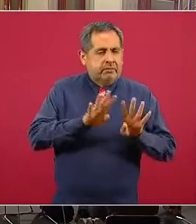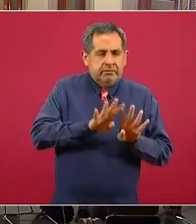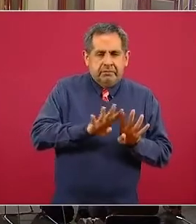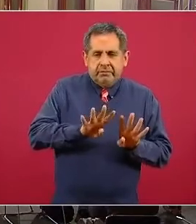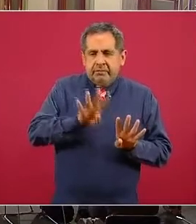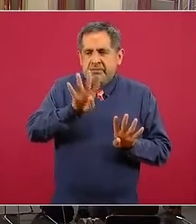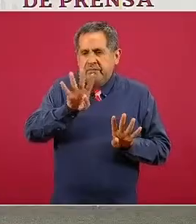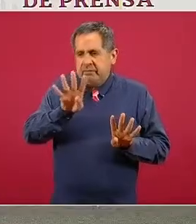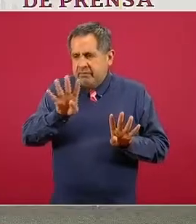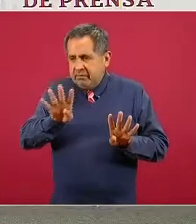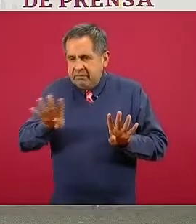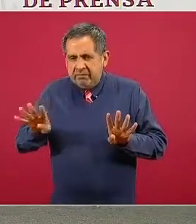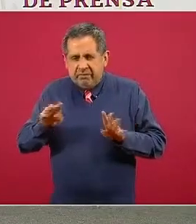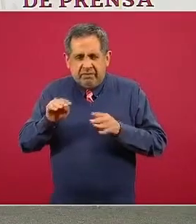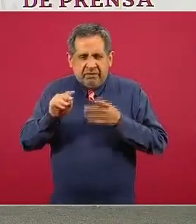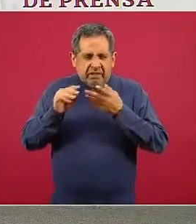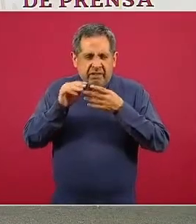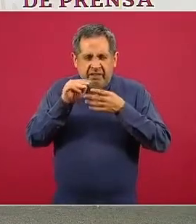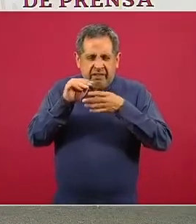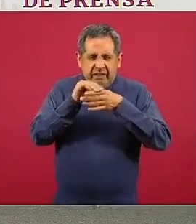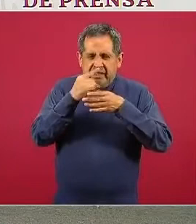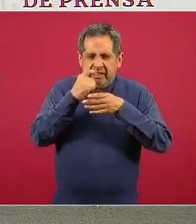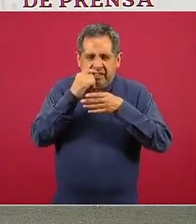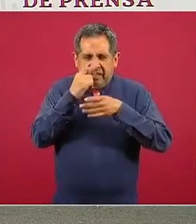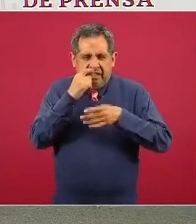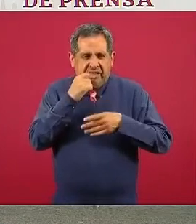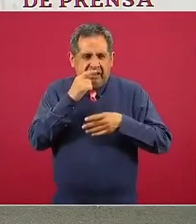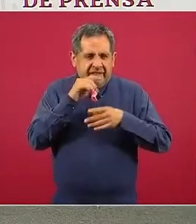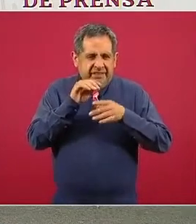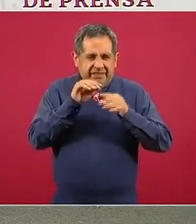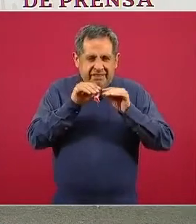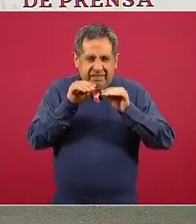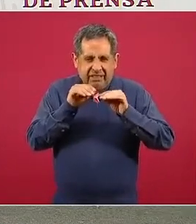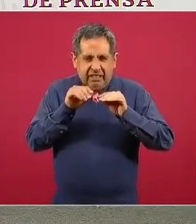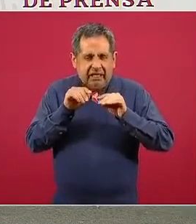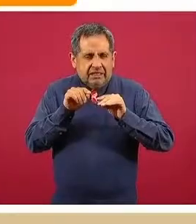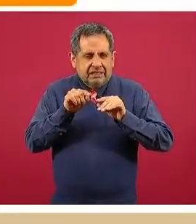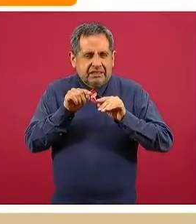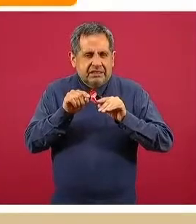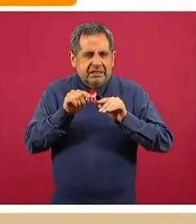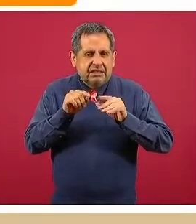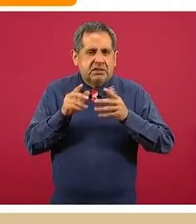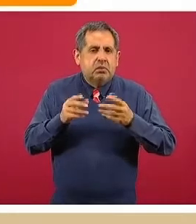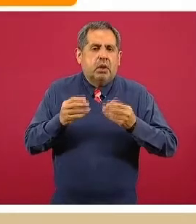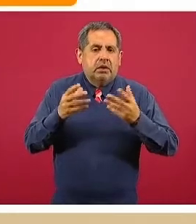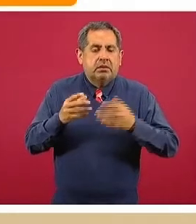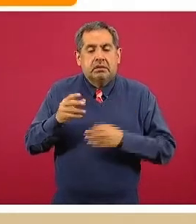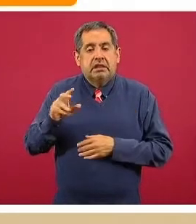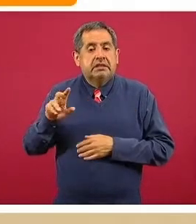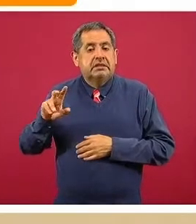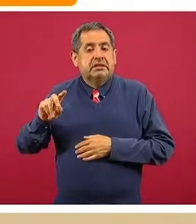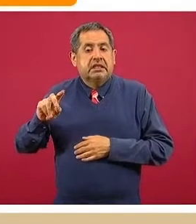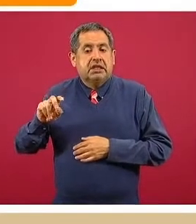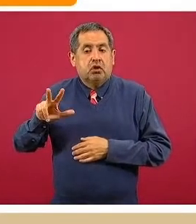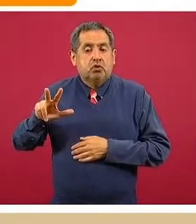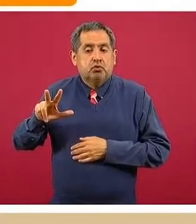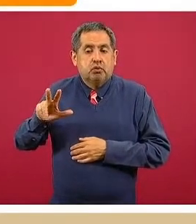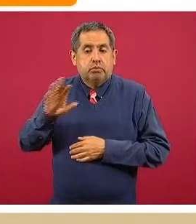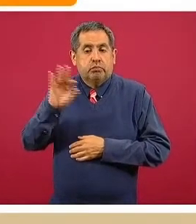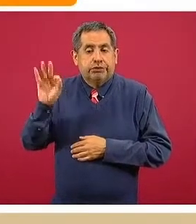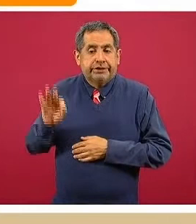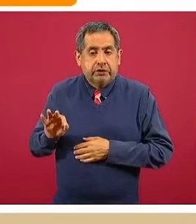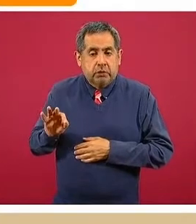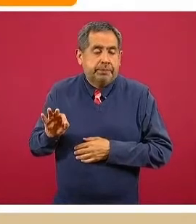color marrón en la parte basal, y representan a un 38%